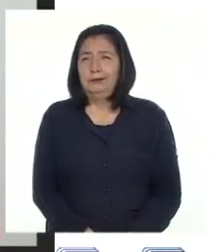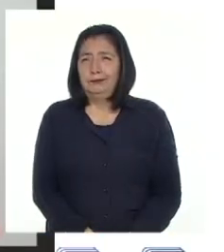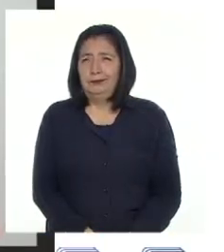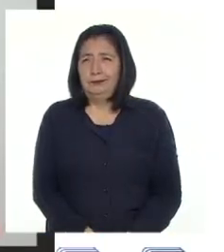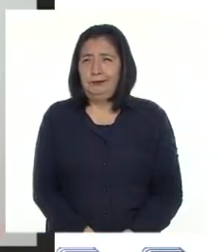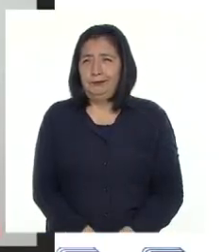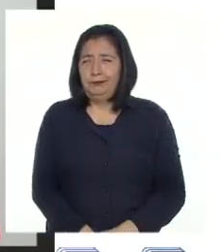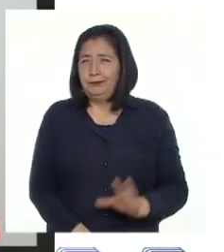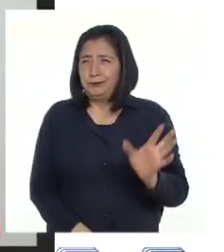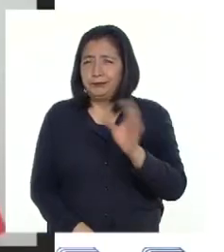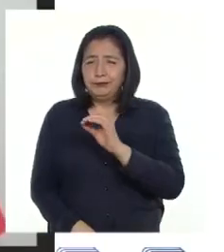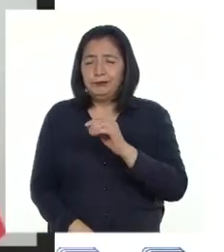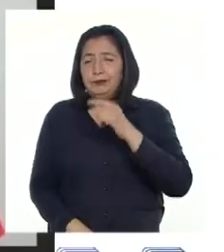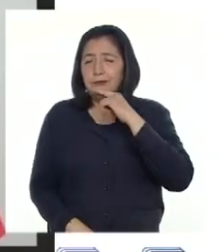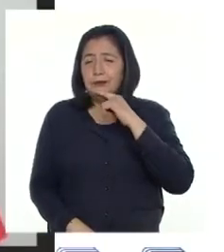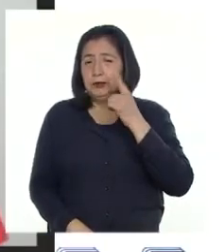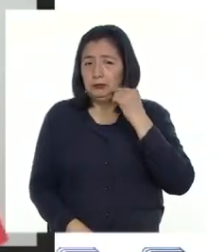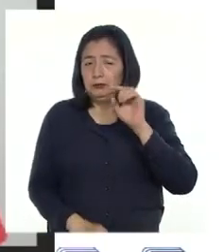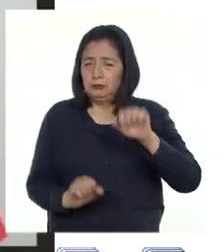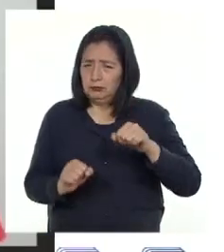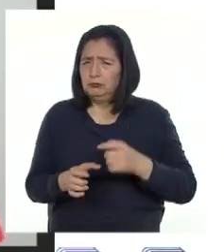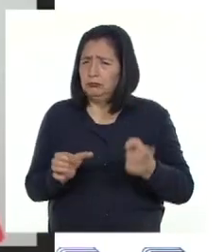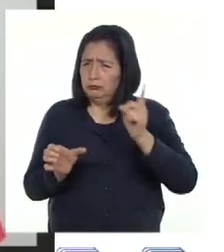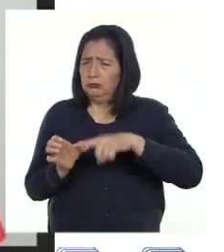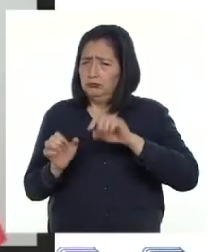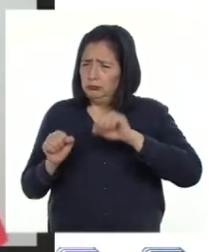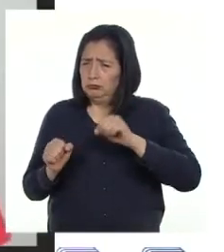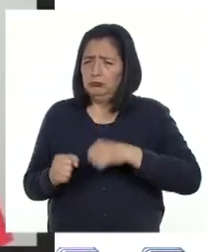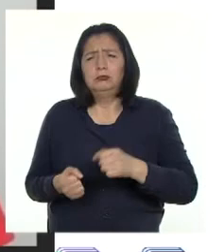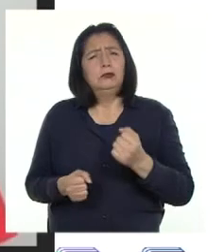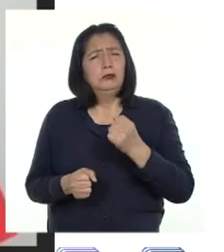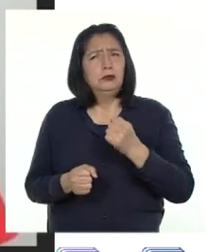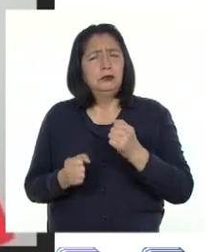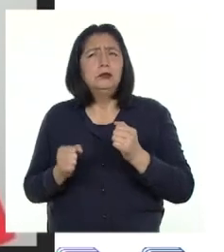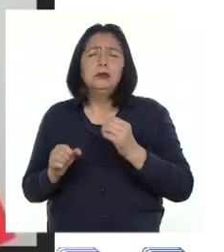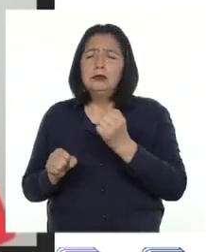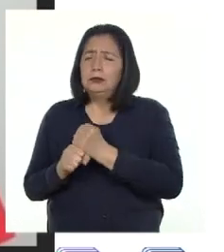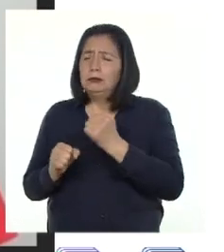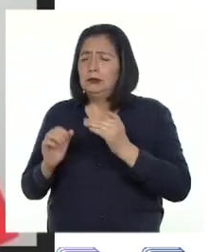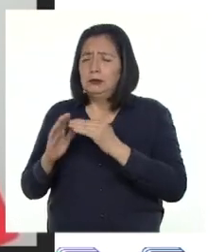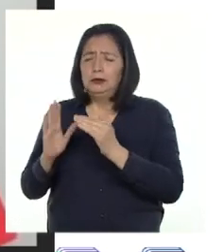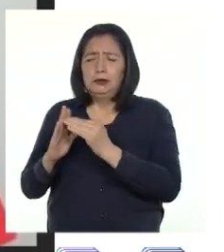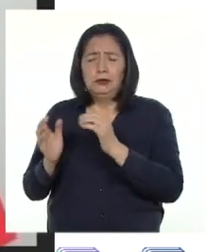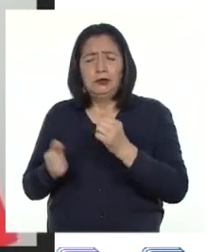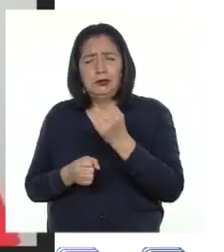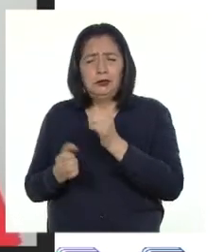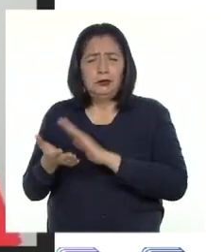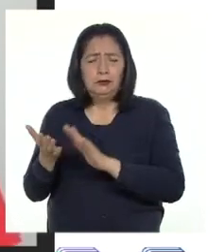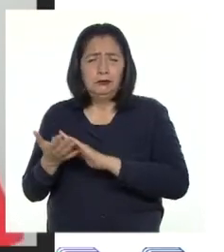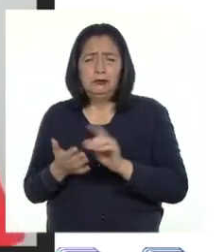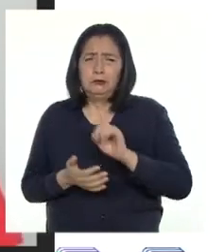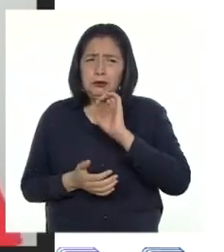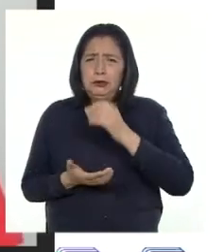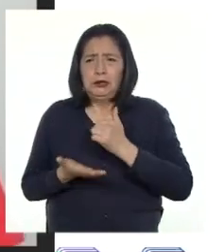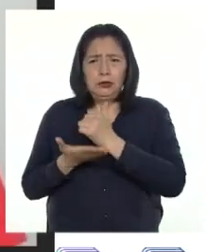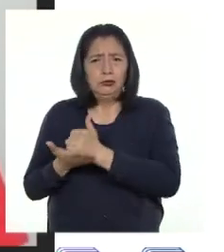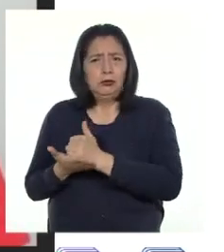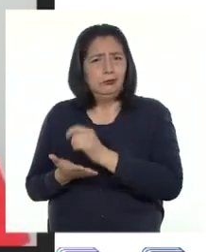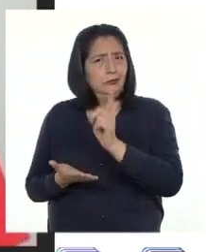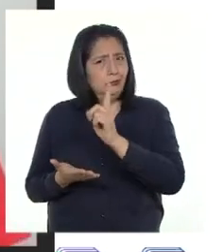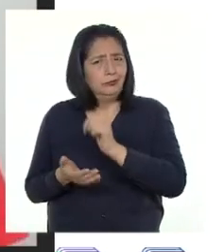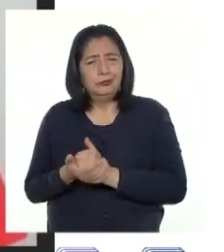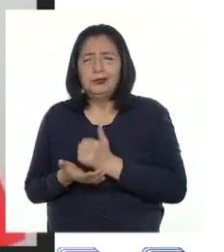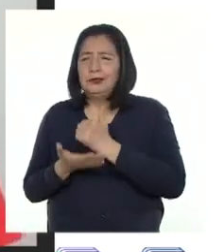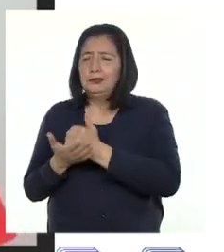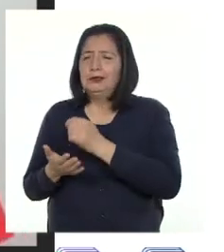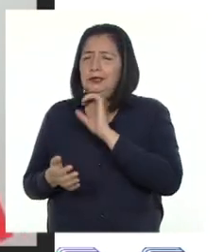Tanto las mujeres como los hombres debemos participar en los quehaceres del hogar, pero no debemos decir que vamos a colaborar, porque cuando